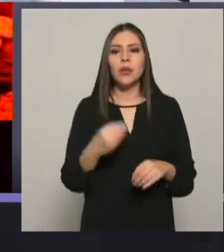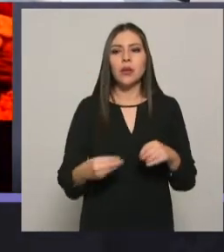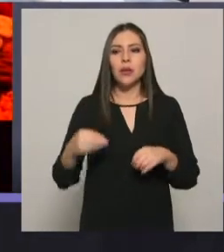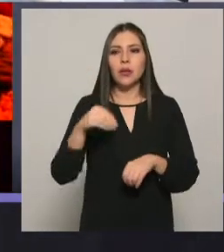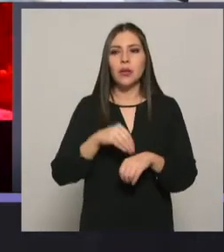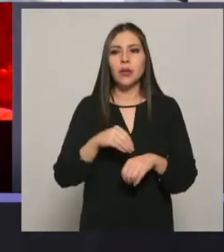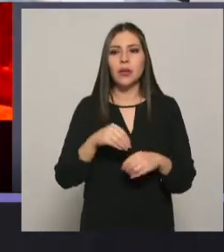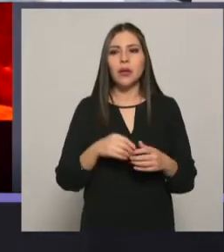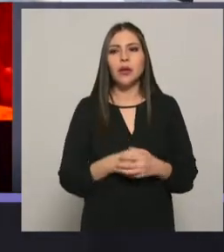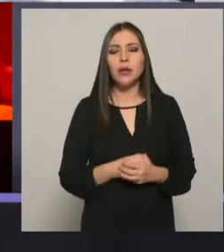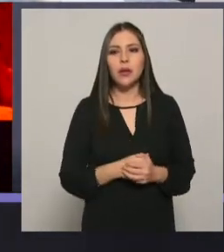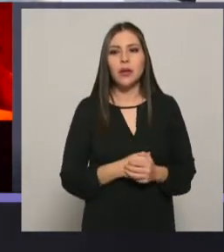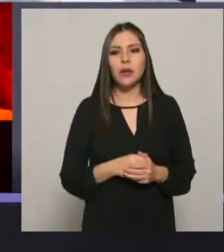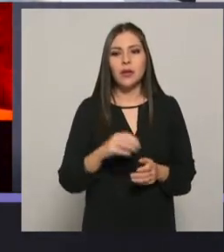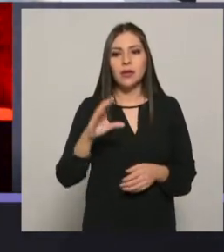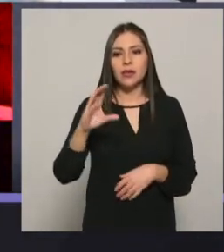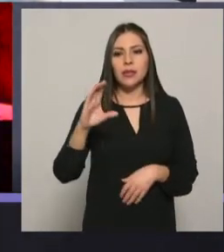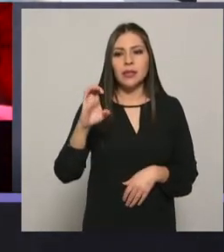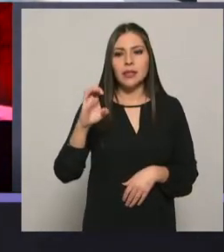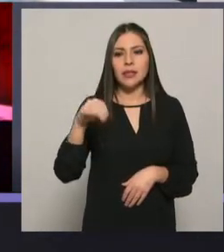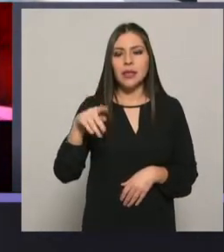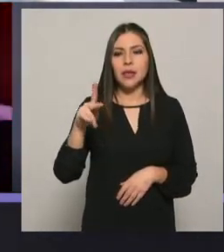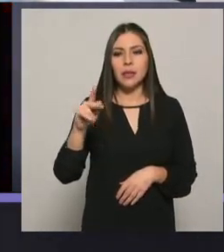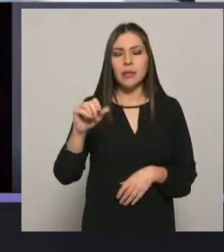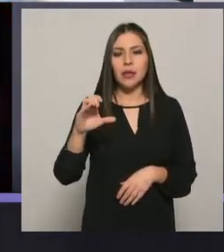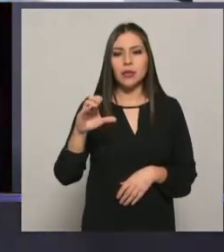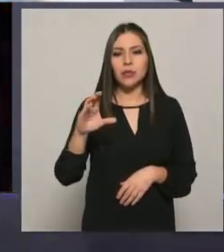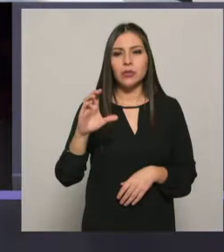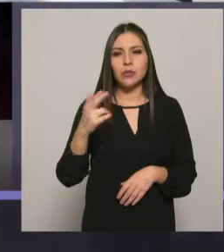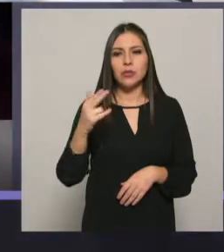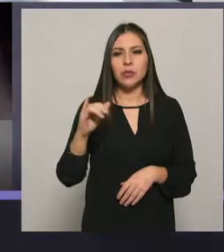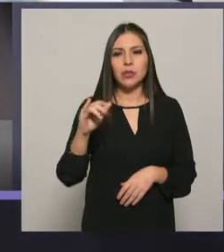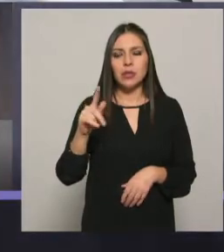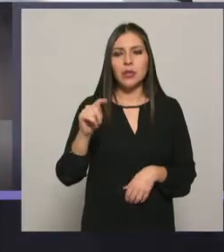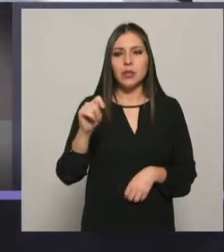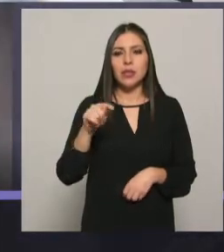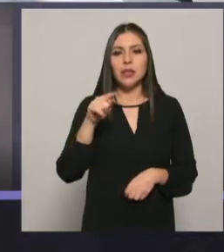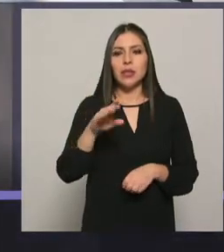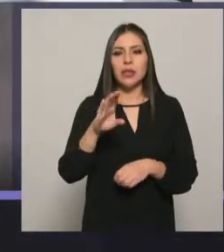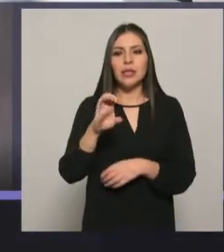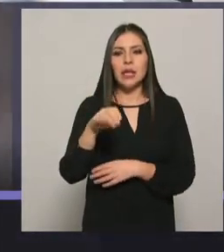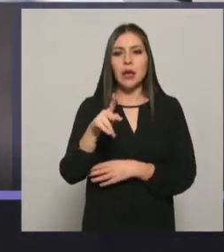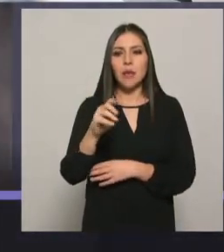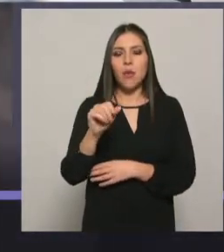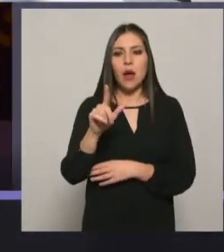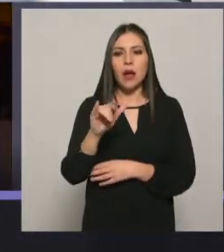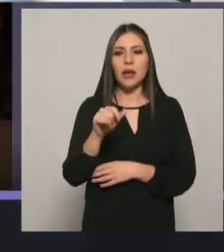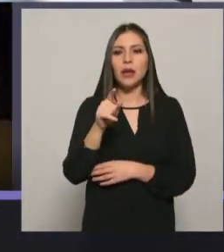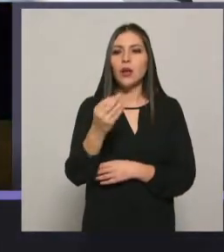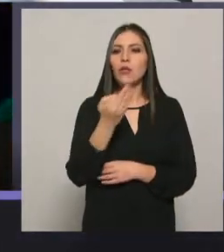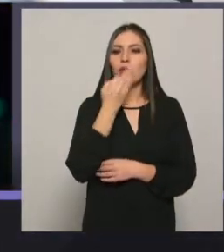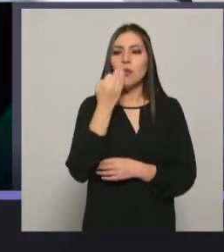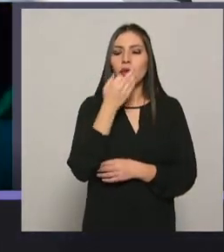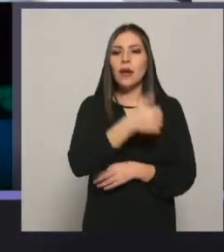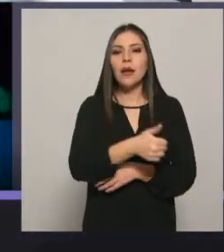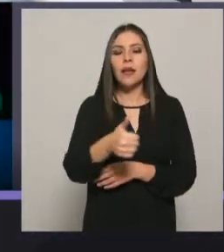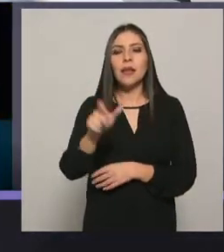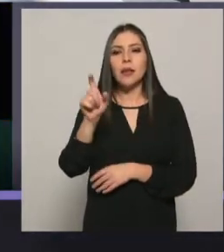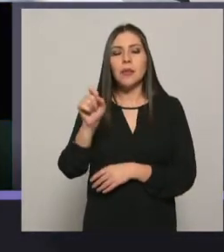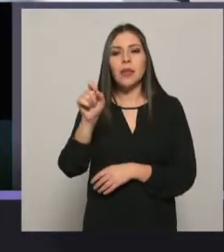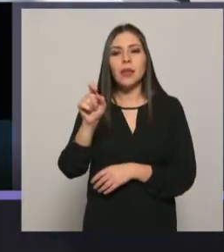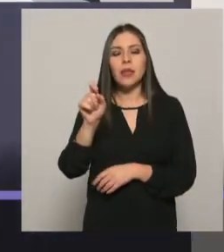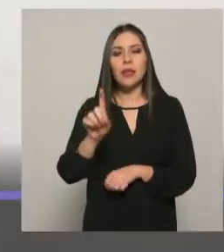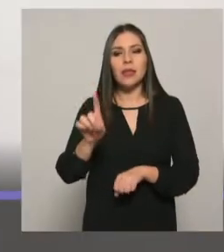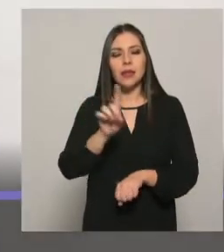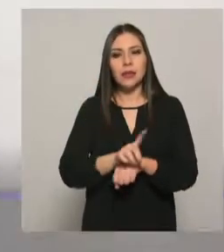el Cempasúchil, el Cempoali 20, Xochitl-flor, es la flor de la veintena. Aquí